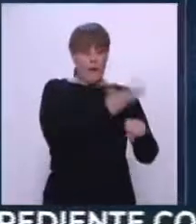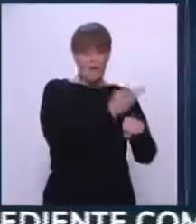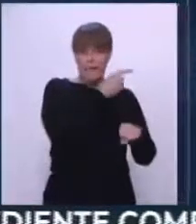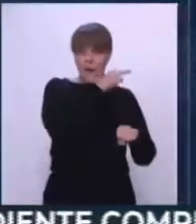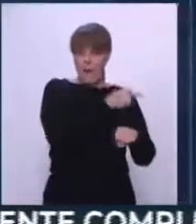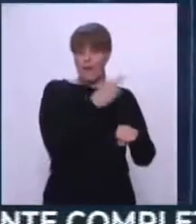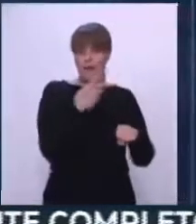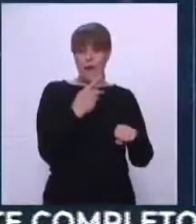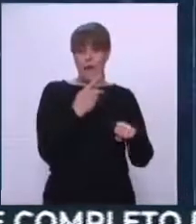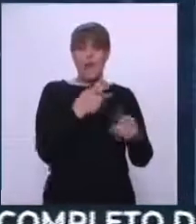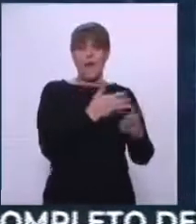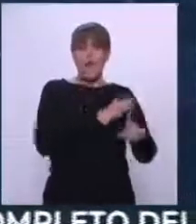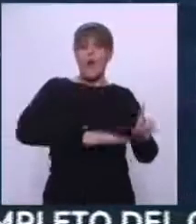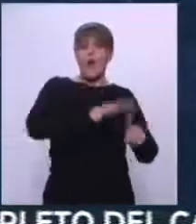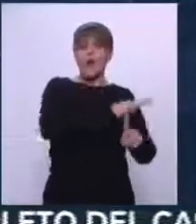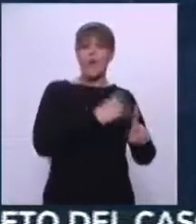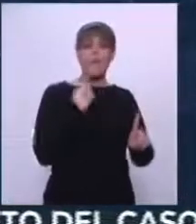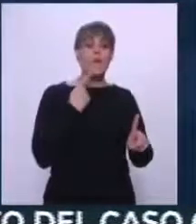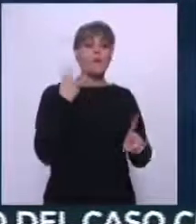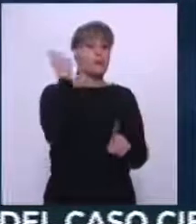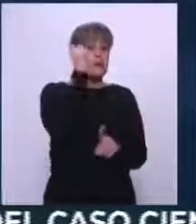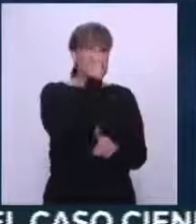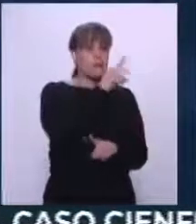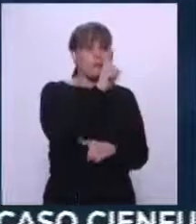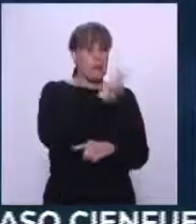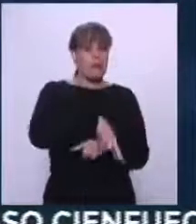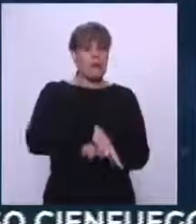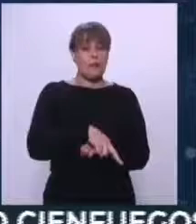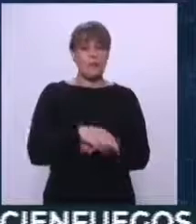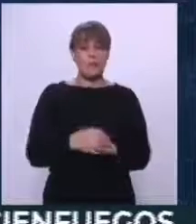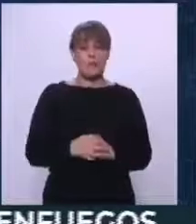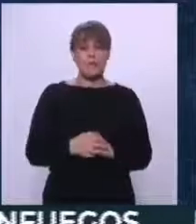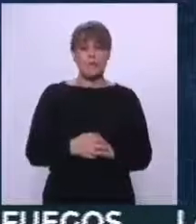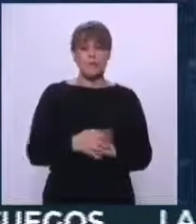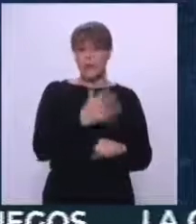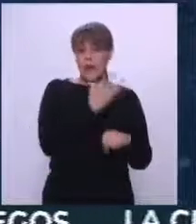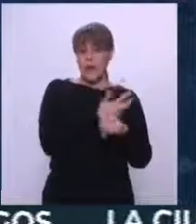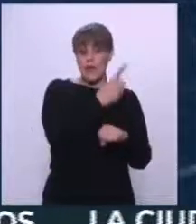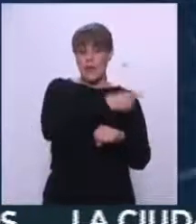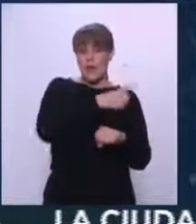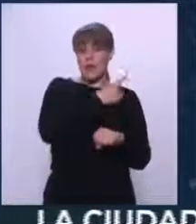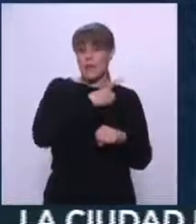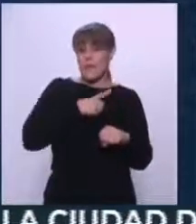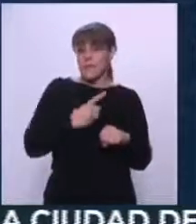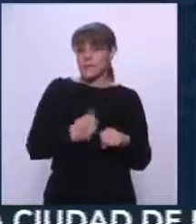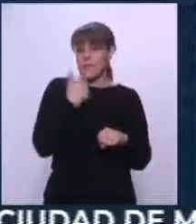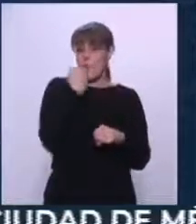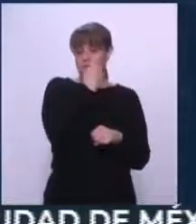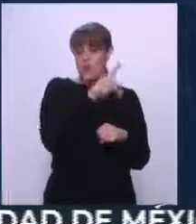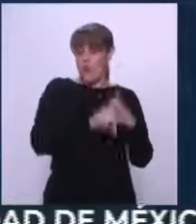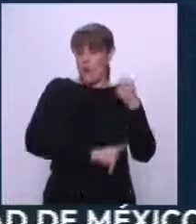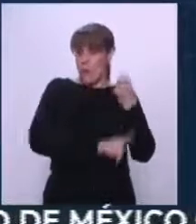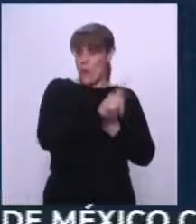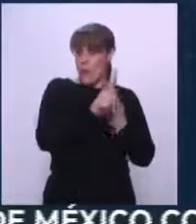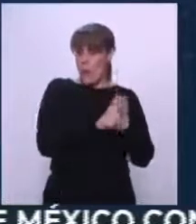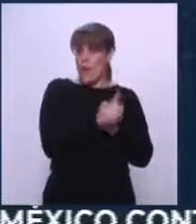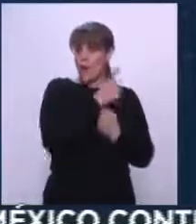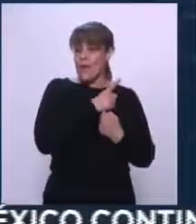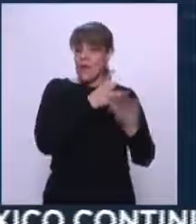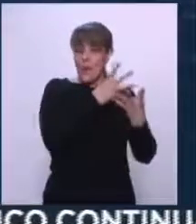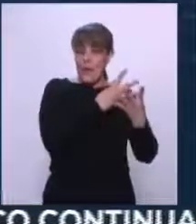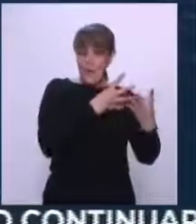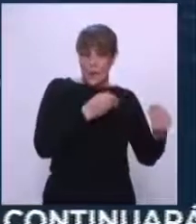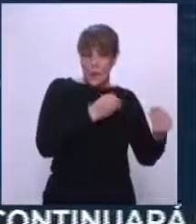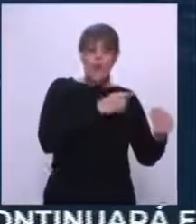proceso político muy complicado y bueno, pues yo creo que probablemente Estados Unidos tiene que resolver primero su problema y después